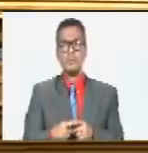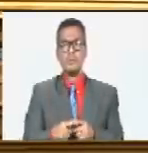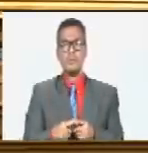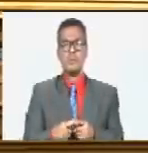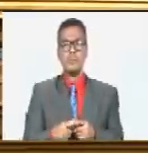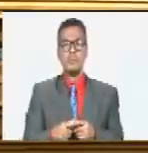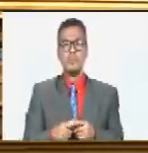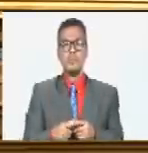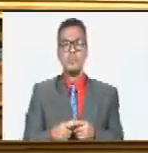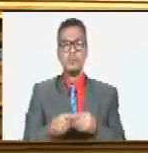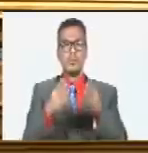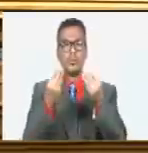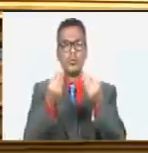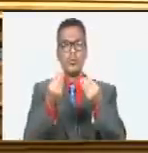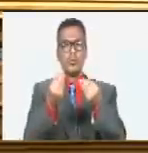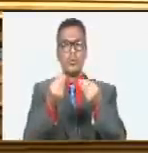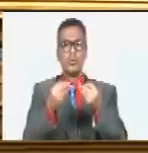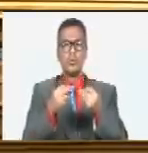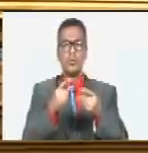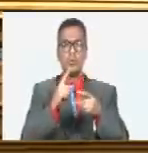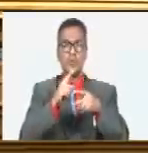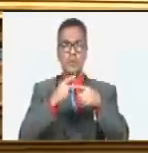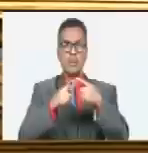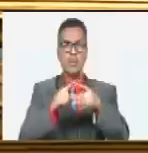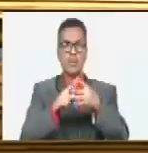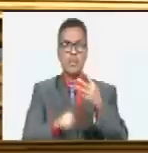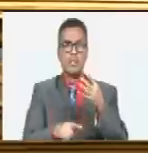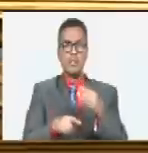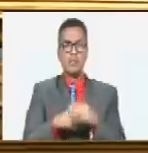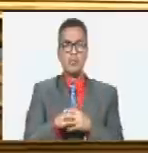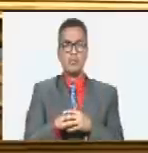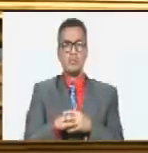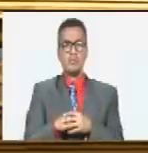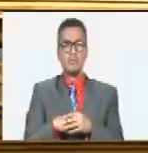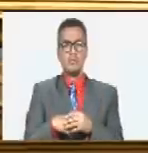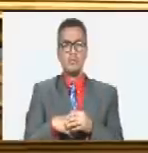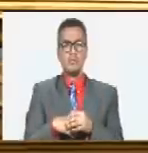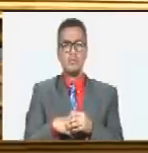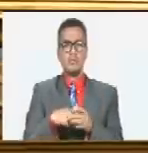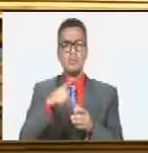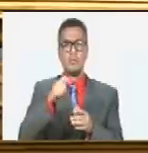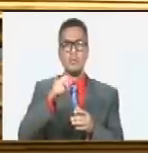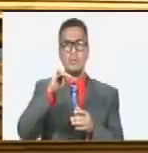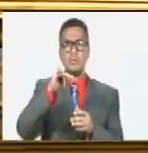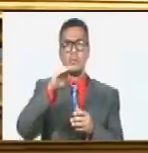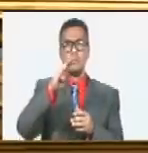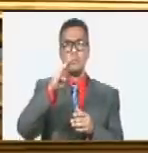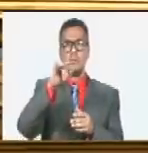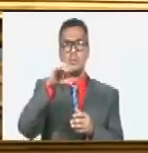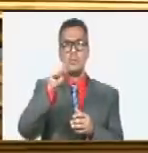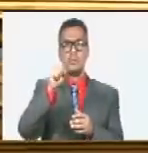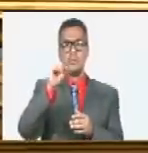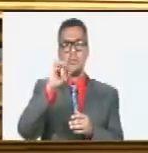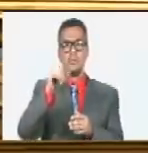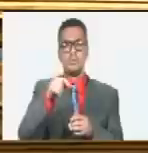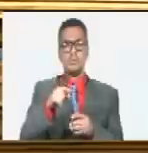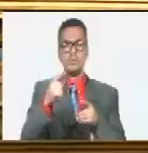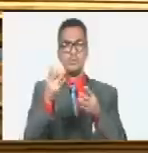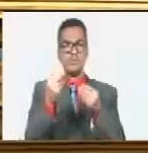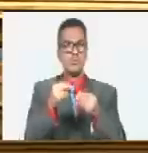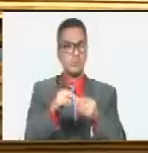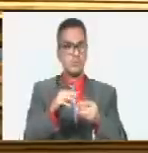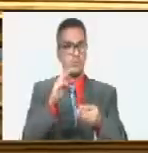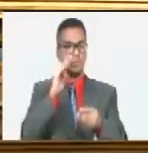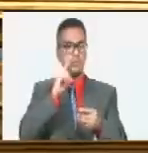decenas de veces, la vivienda de Tibisay fue agredida por los fascistas?